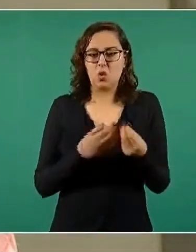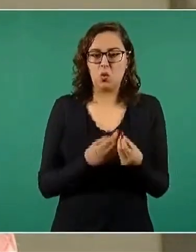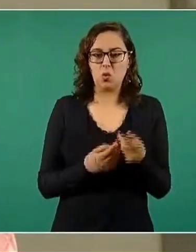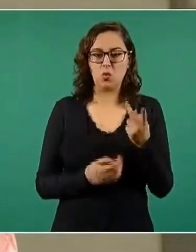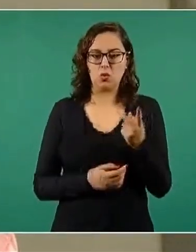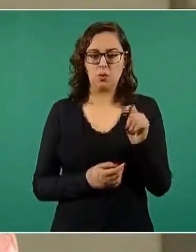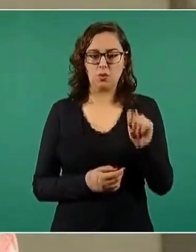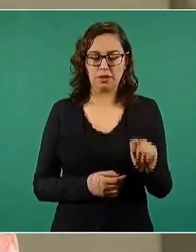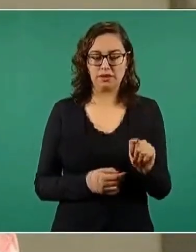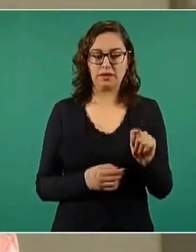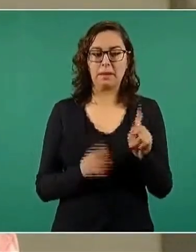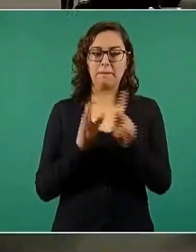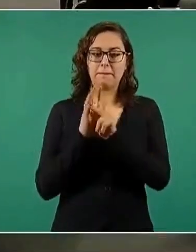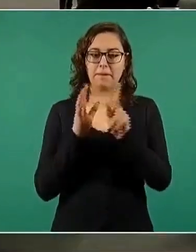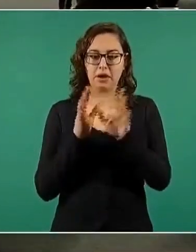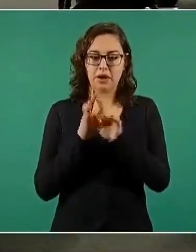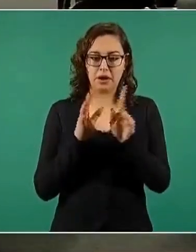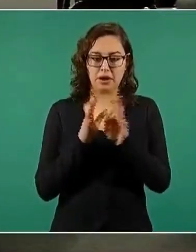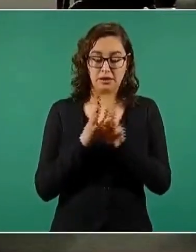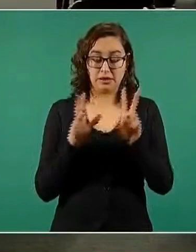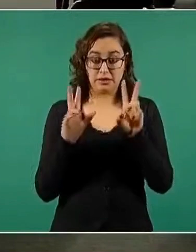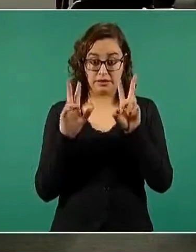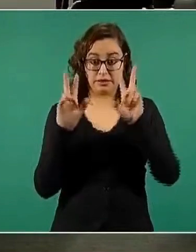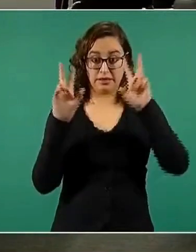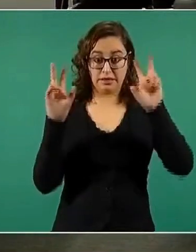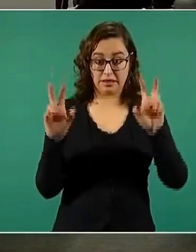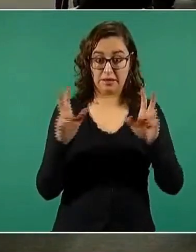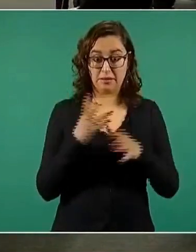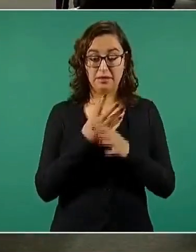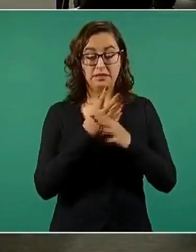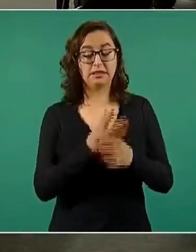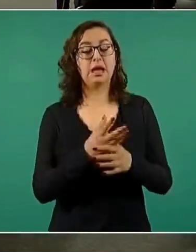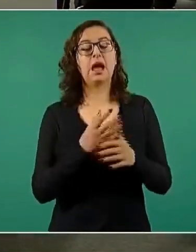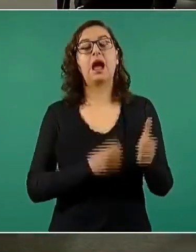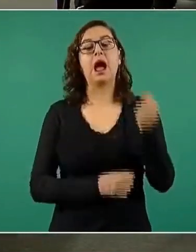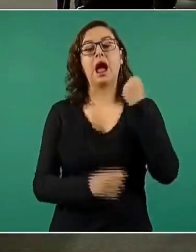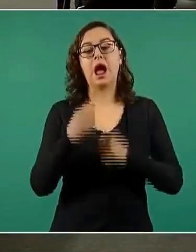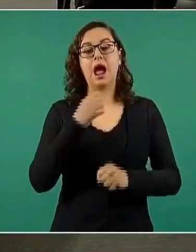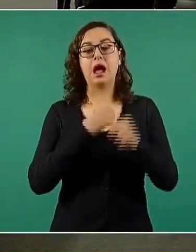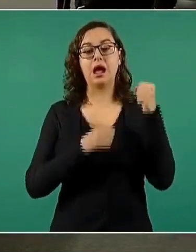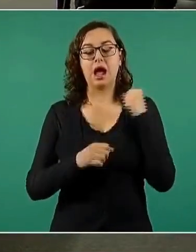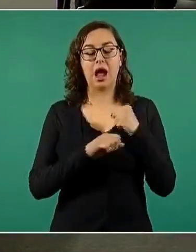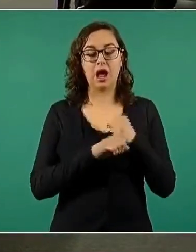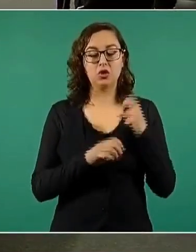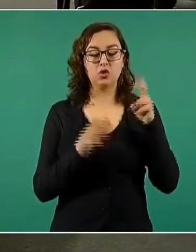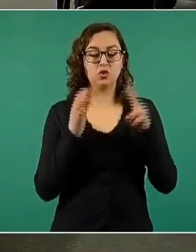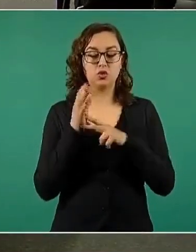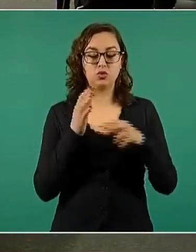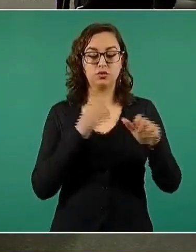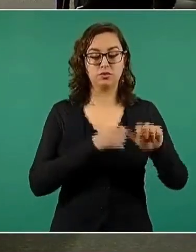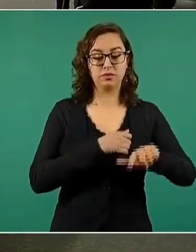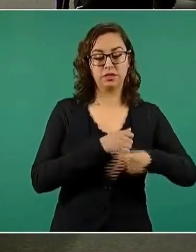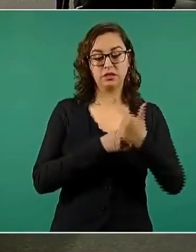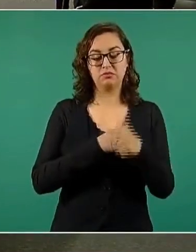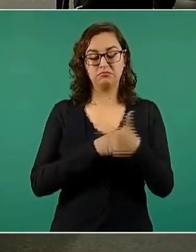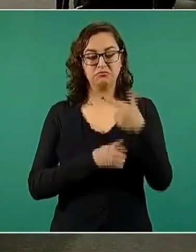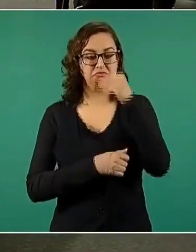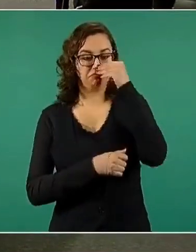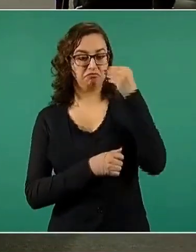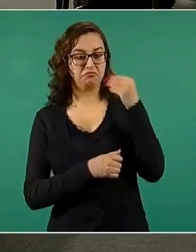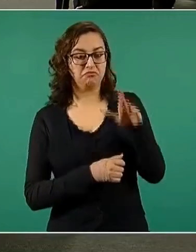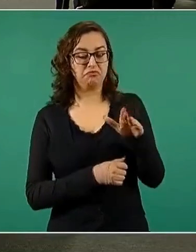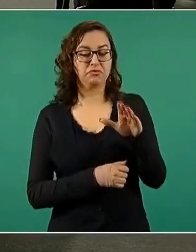del Diario Universal, y cito: el tema nos indican que en el 2012 el petista fue acusado de peculado, aunque